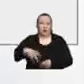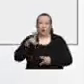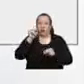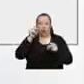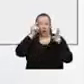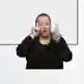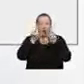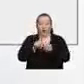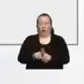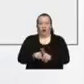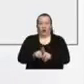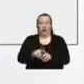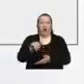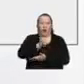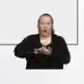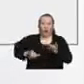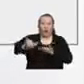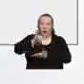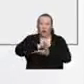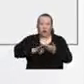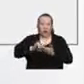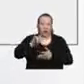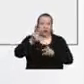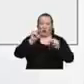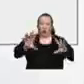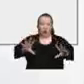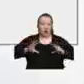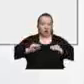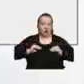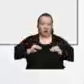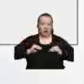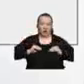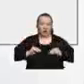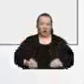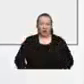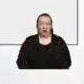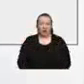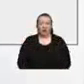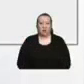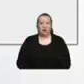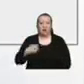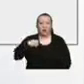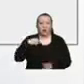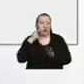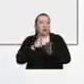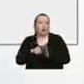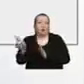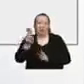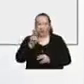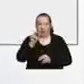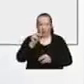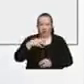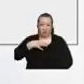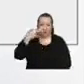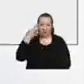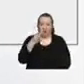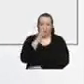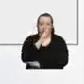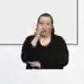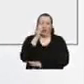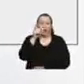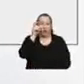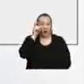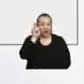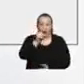son democracias maduras que saben que esto es intolerable yo no mando por las ramas como demócrata convencido plazo se tiene que ir